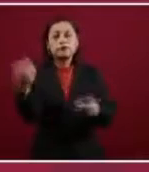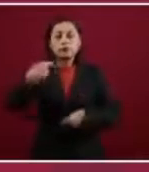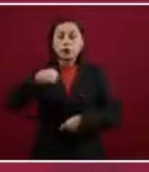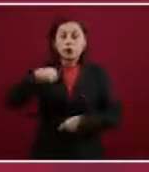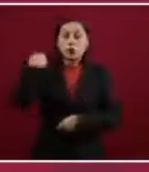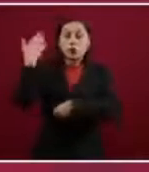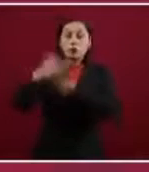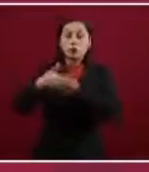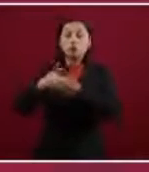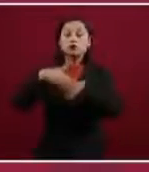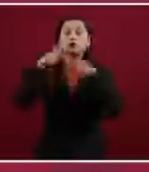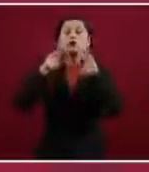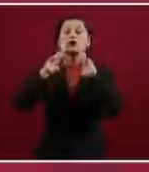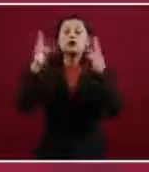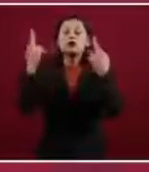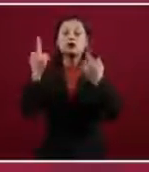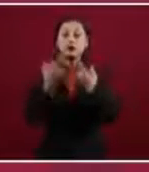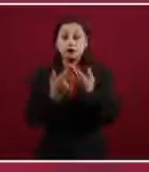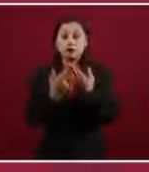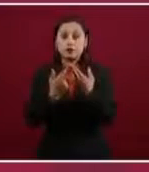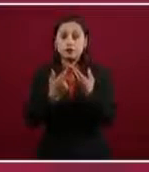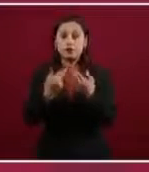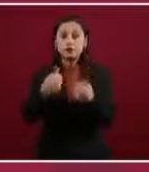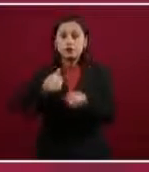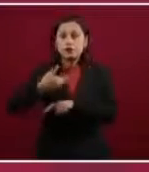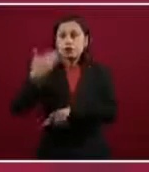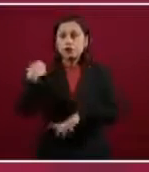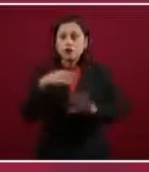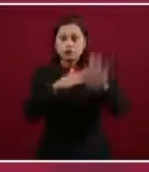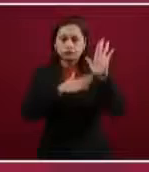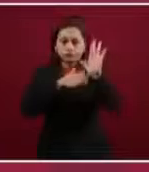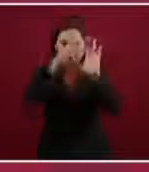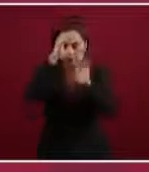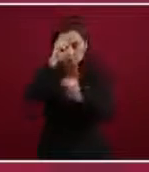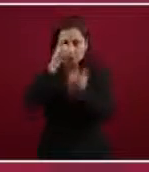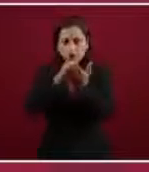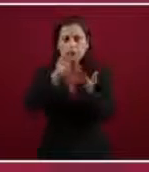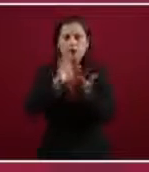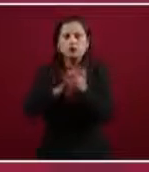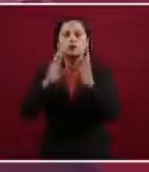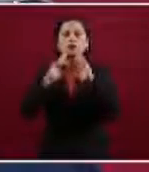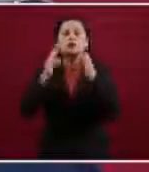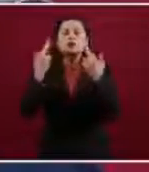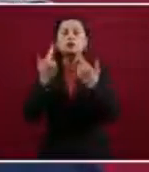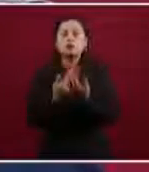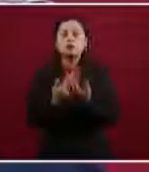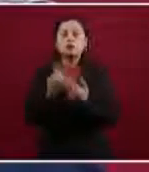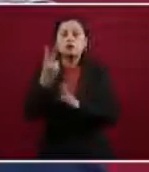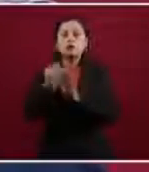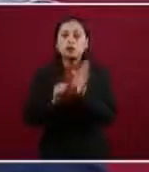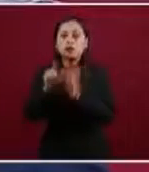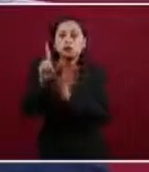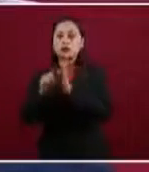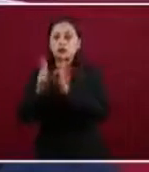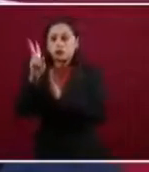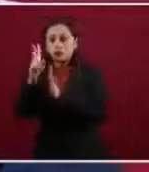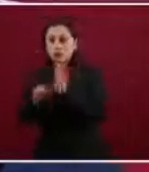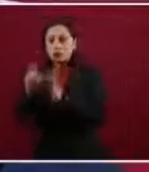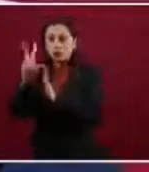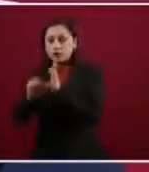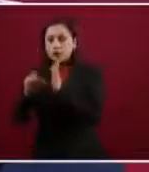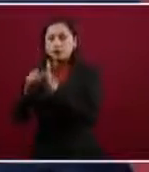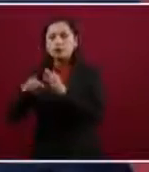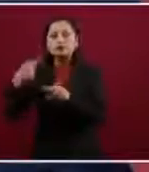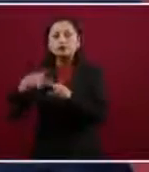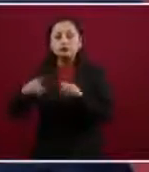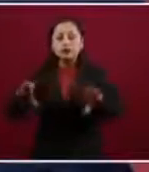comprometí a reunirme cada dos meses con los padres, las madres de los